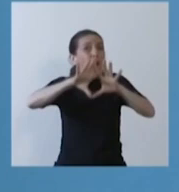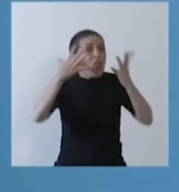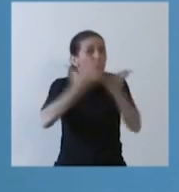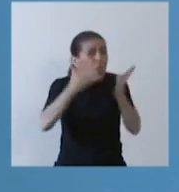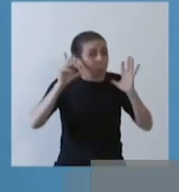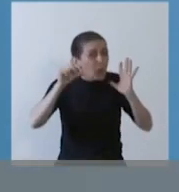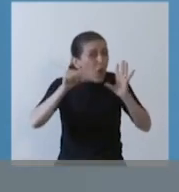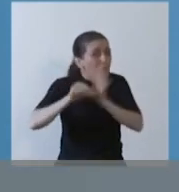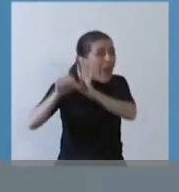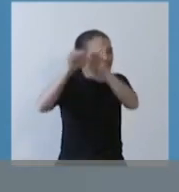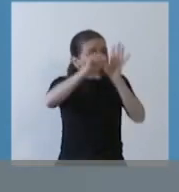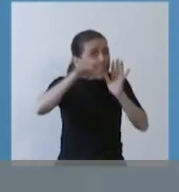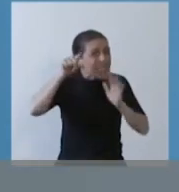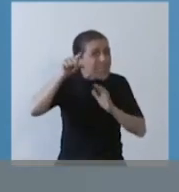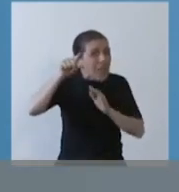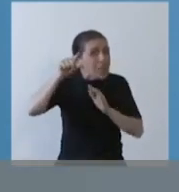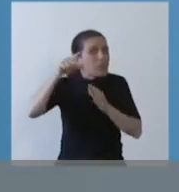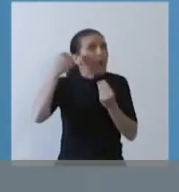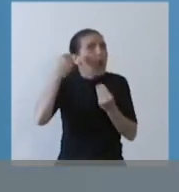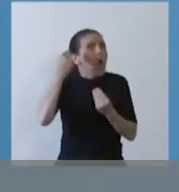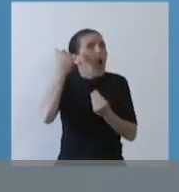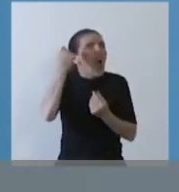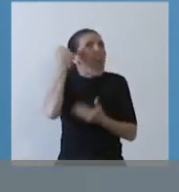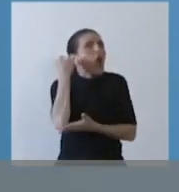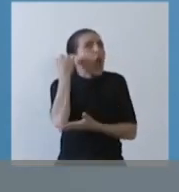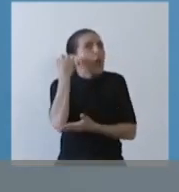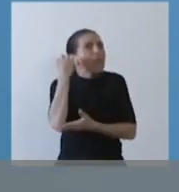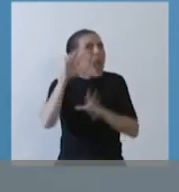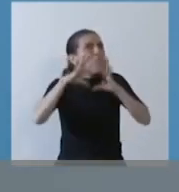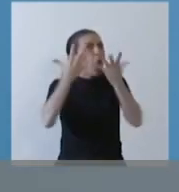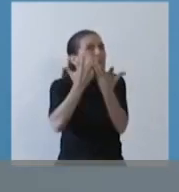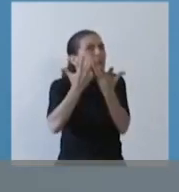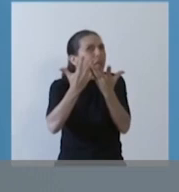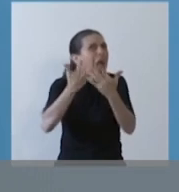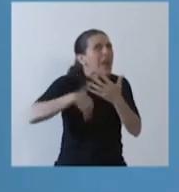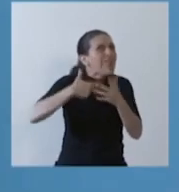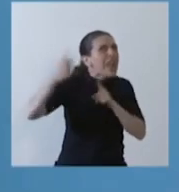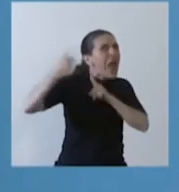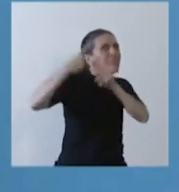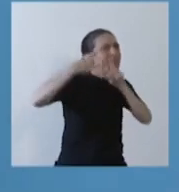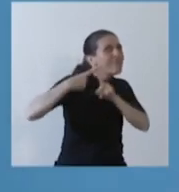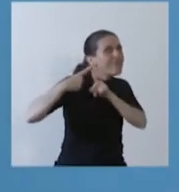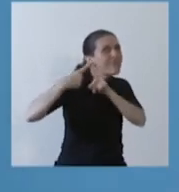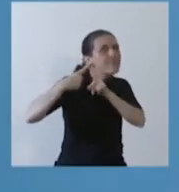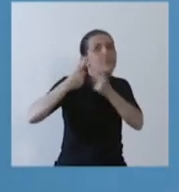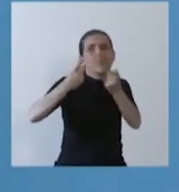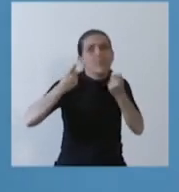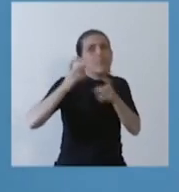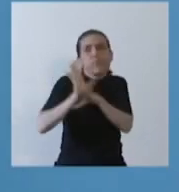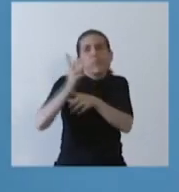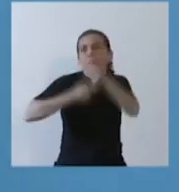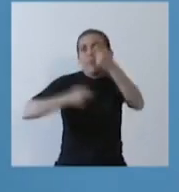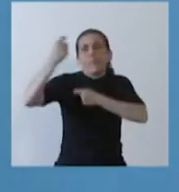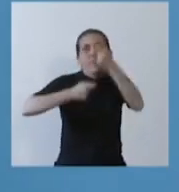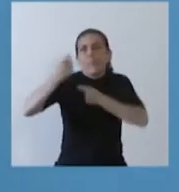la forma en el cual el sistema económico está organizado en el mundo y en argentina requiere de circulación para